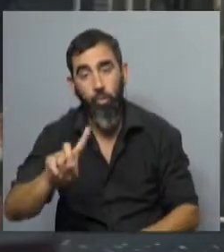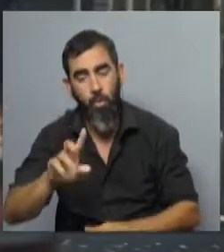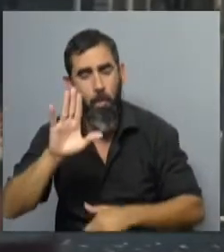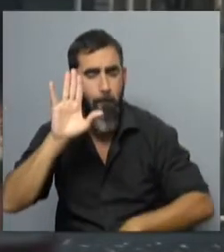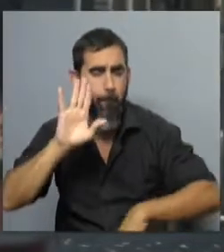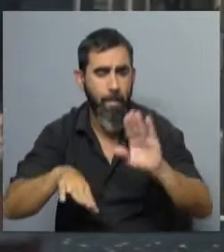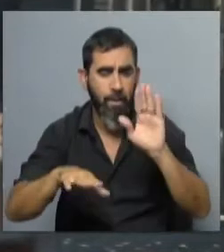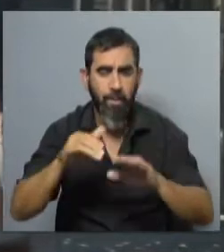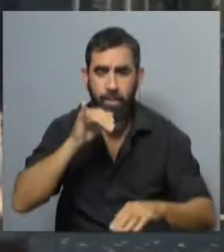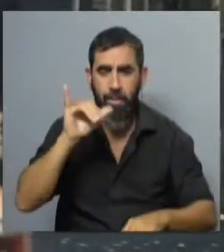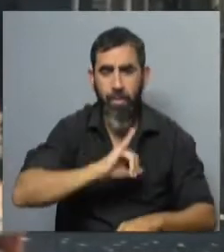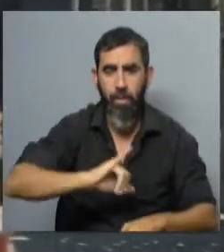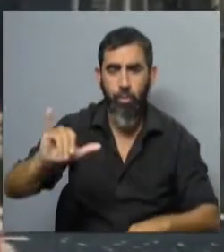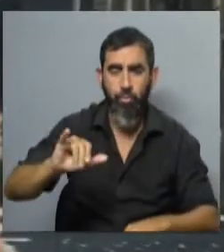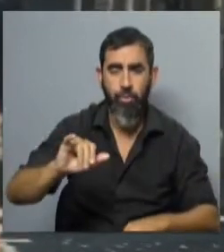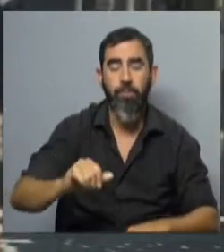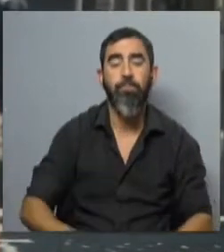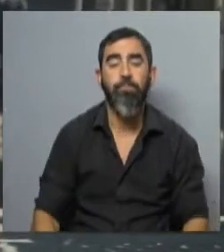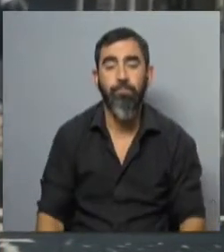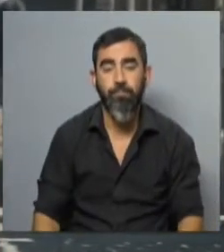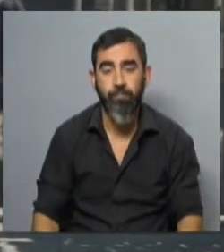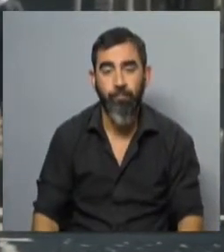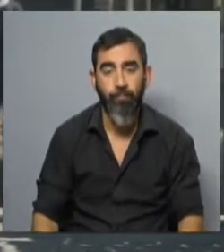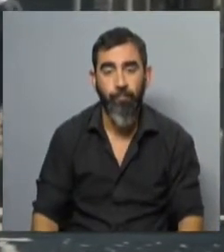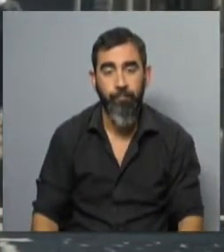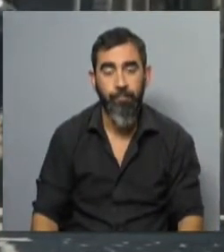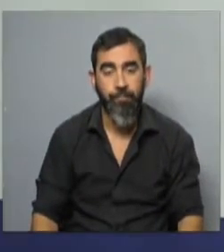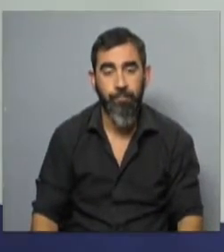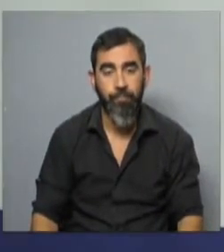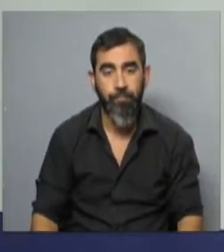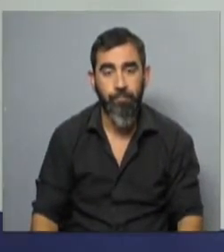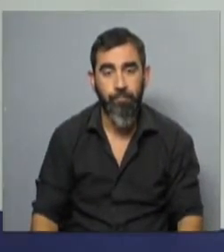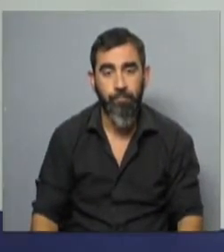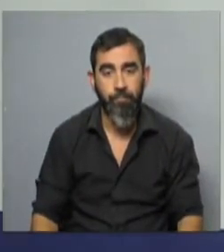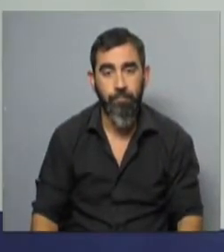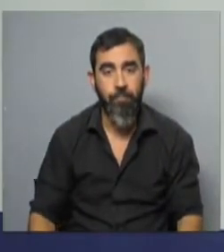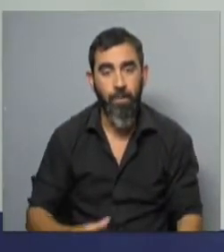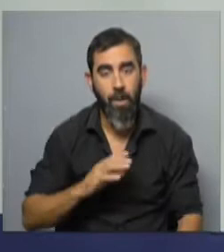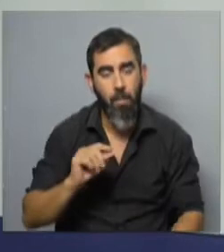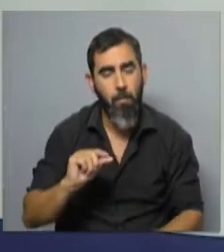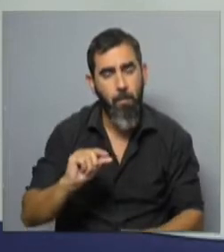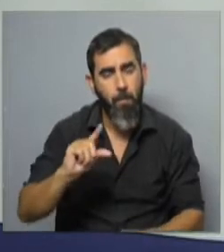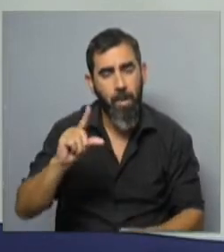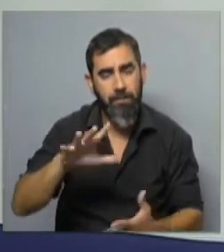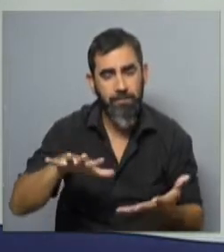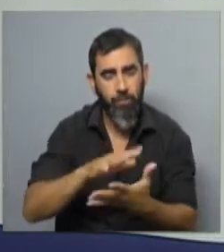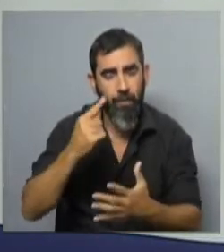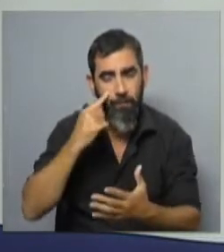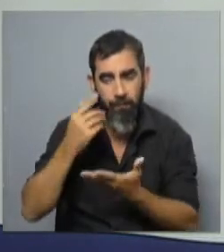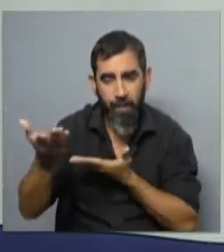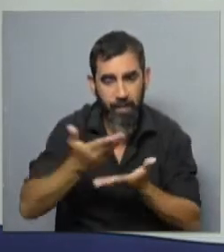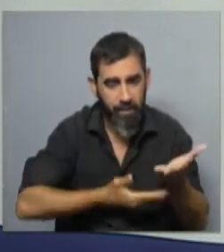mayor cantidad de denuncias desde 2015 a la fecha. Hemos tenido un incremento de situaciones de